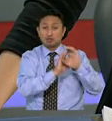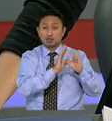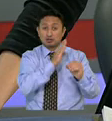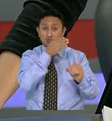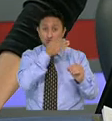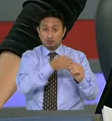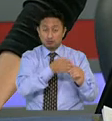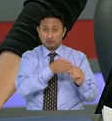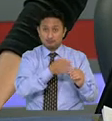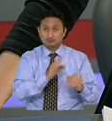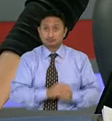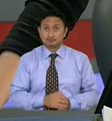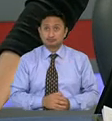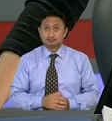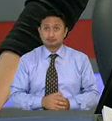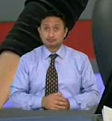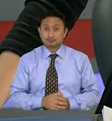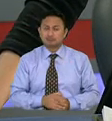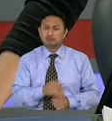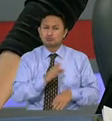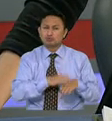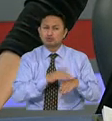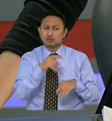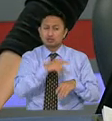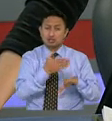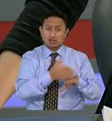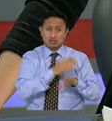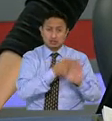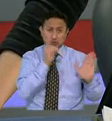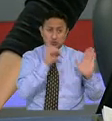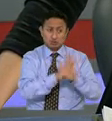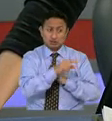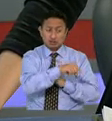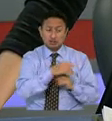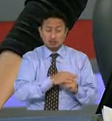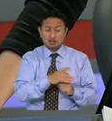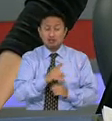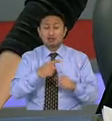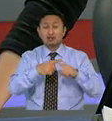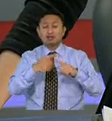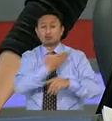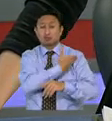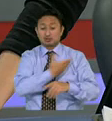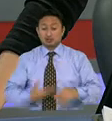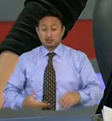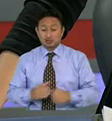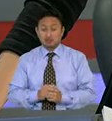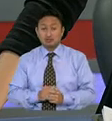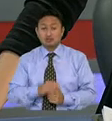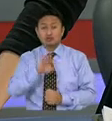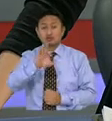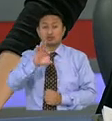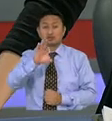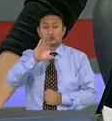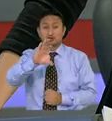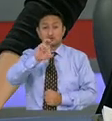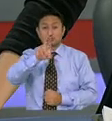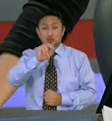Participación Ciudadana y Control Social. Ella fue acusada de calumnia por el expresidente del organismo, Cristian Cruz.